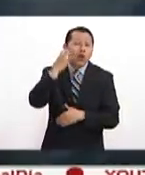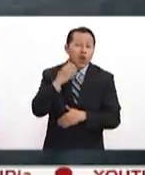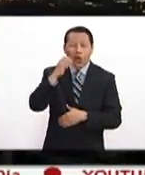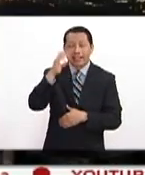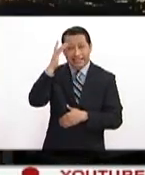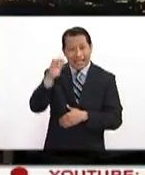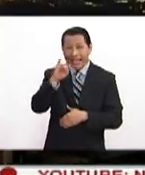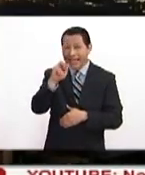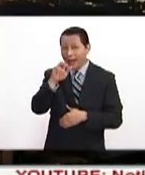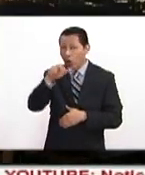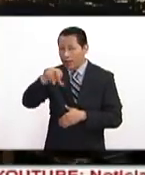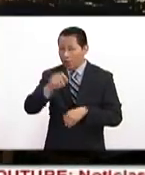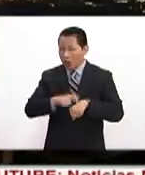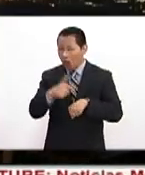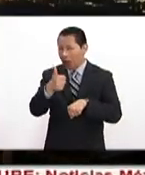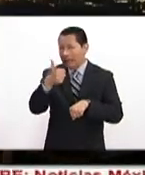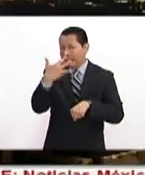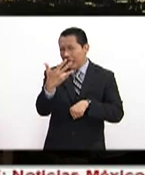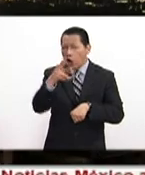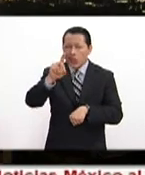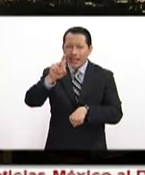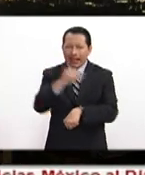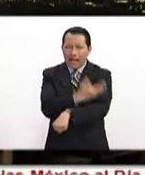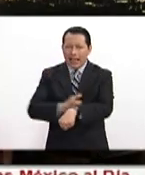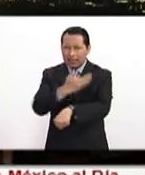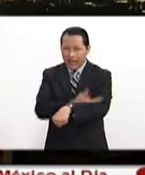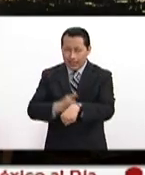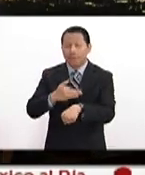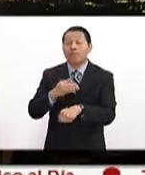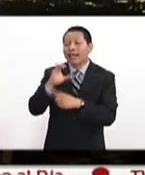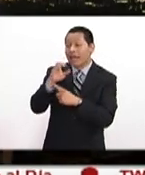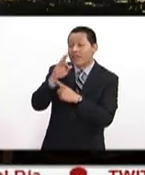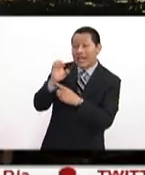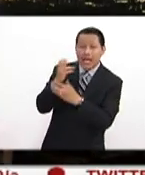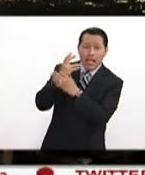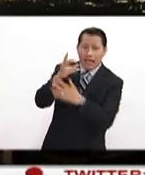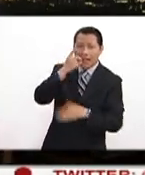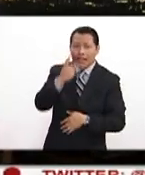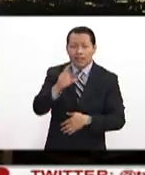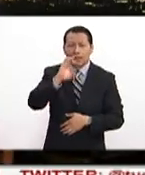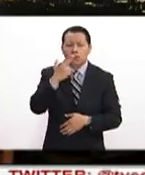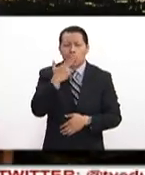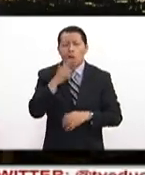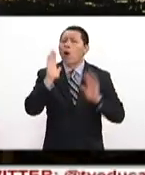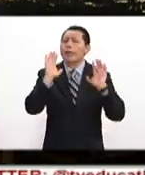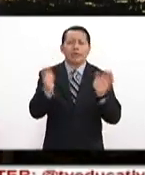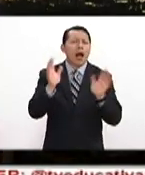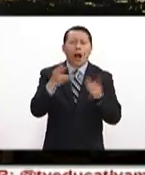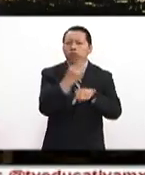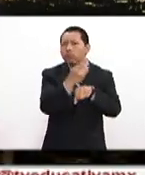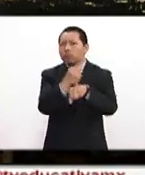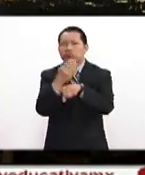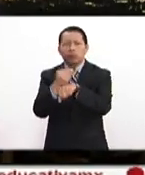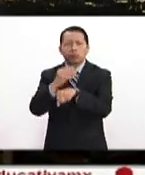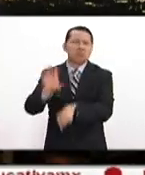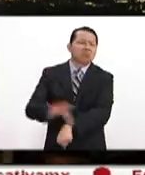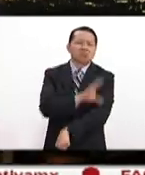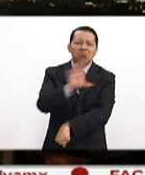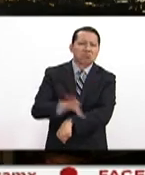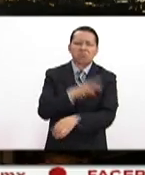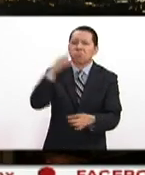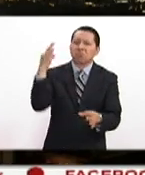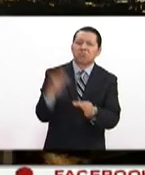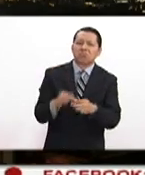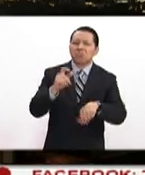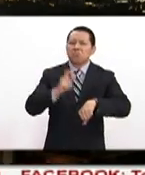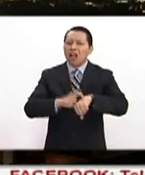las 5:30 de la tarde. A través del Twitter, la Comisión Federal de Electricidad informó que en Chihuahua la luz quedó restablecida totalmente